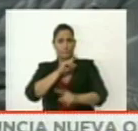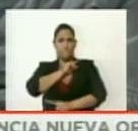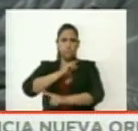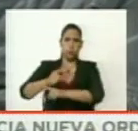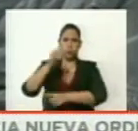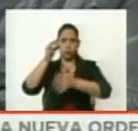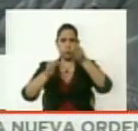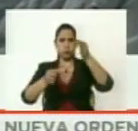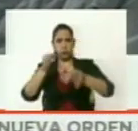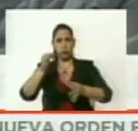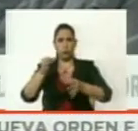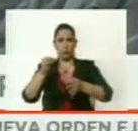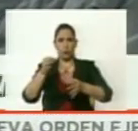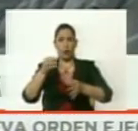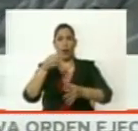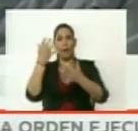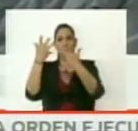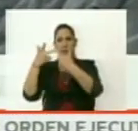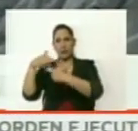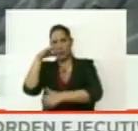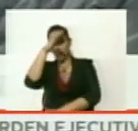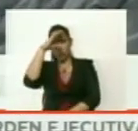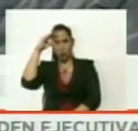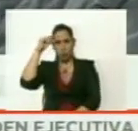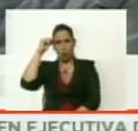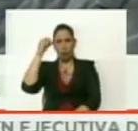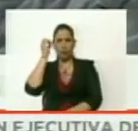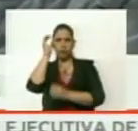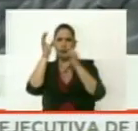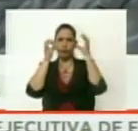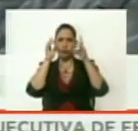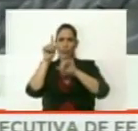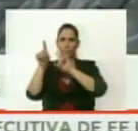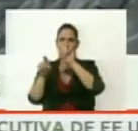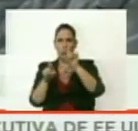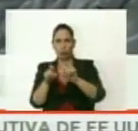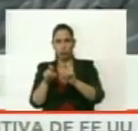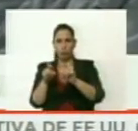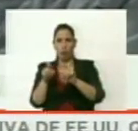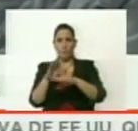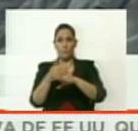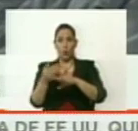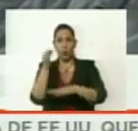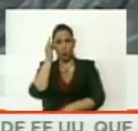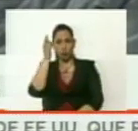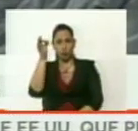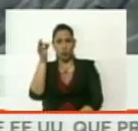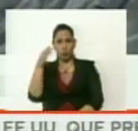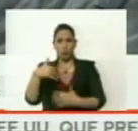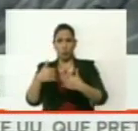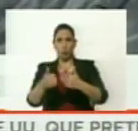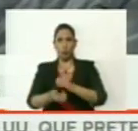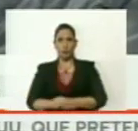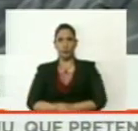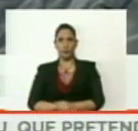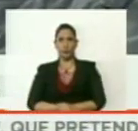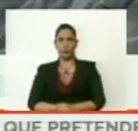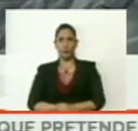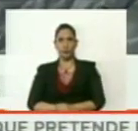ejecutiva por parte de la administración de Donald Trump, surgen varias interrogantes porque el consejero de Seguridad estadounidense John